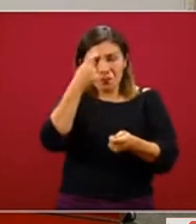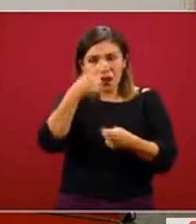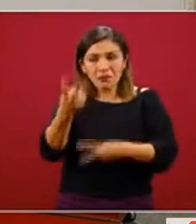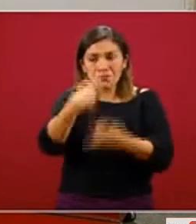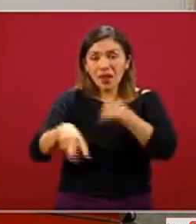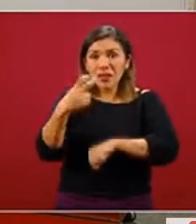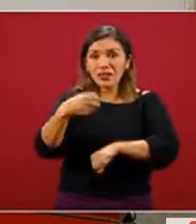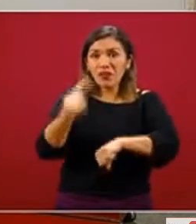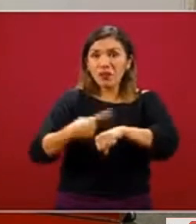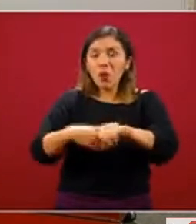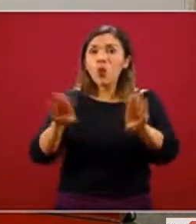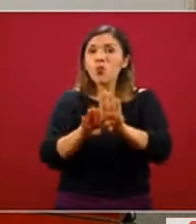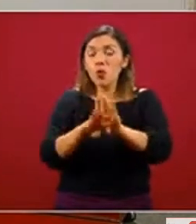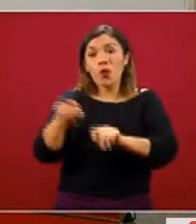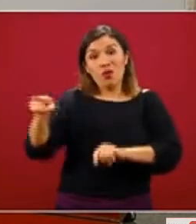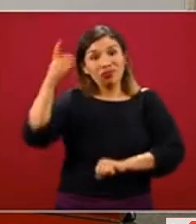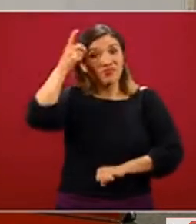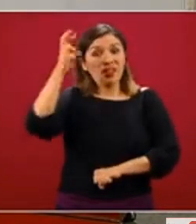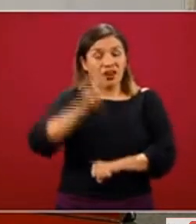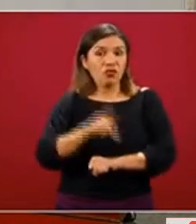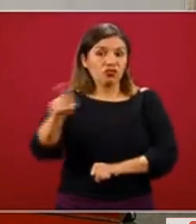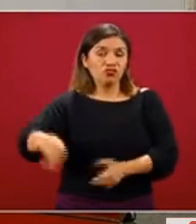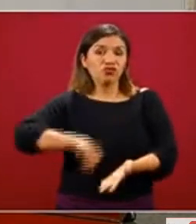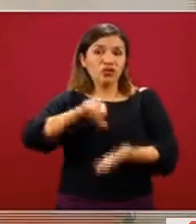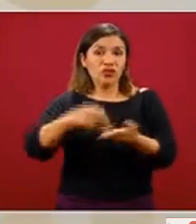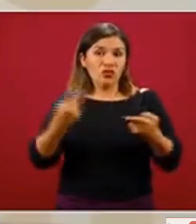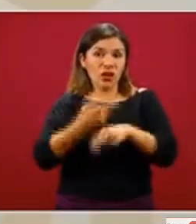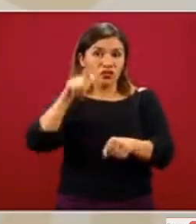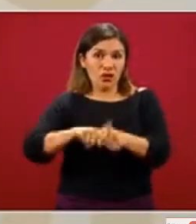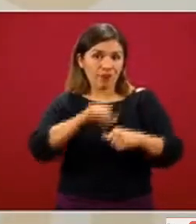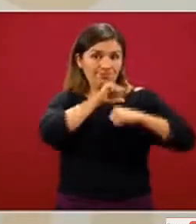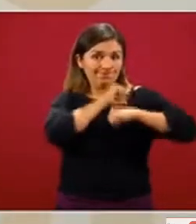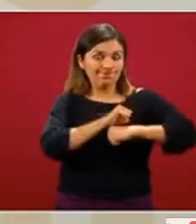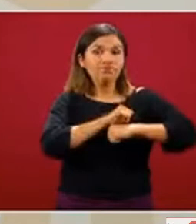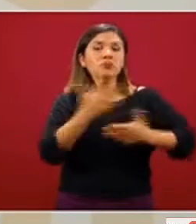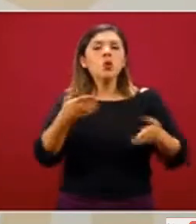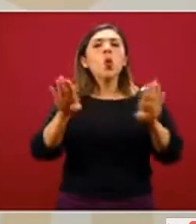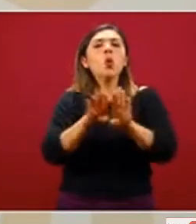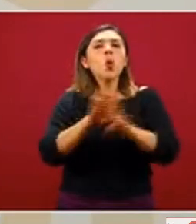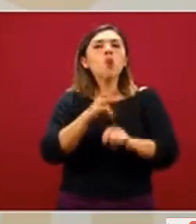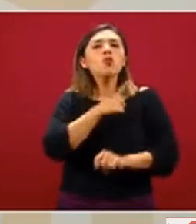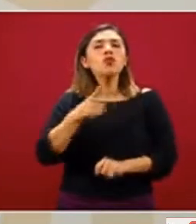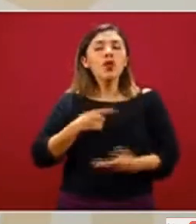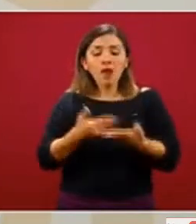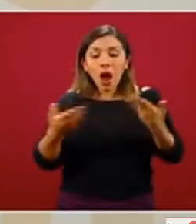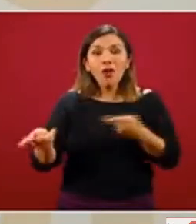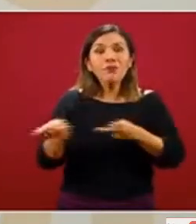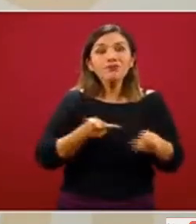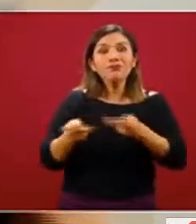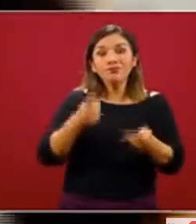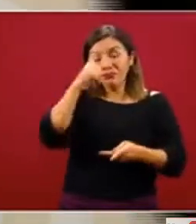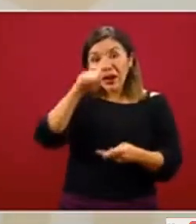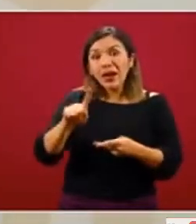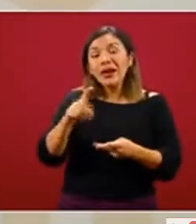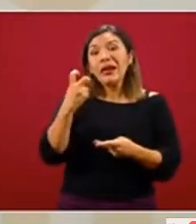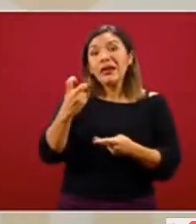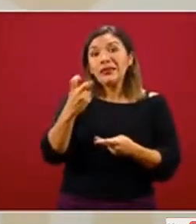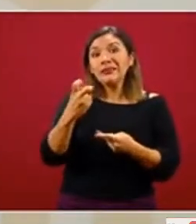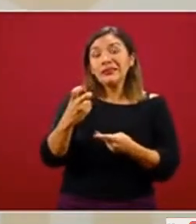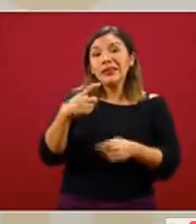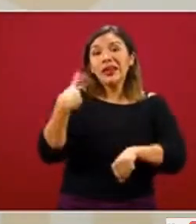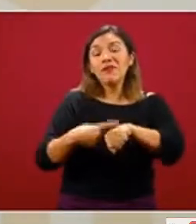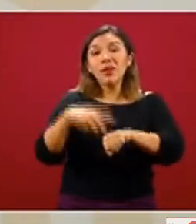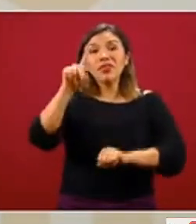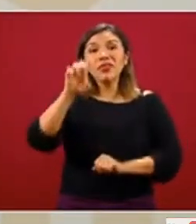que él dirige porque es parte de su centro nacional, y cómo debemos ya prepararnos para enfrentar el dengue en